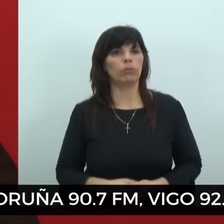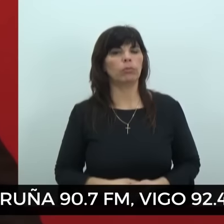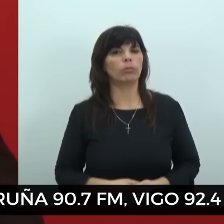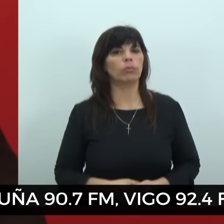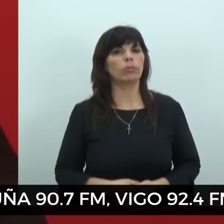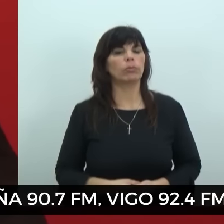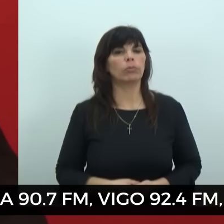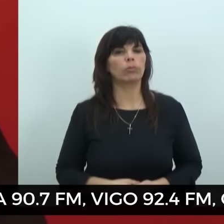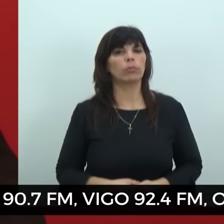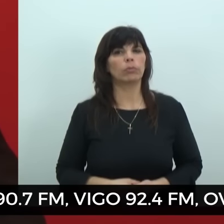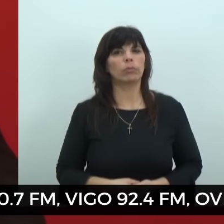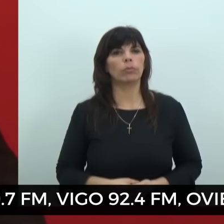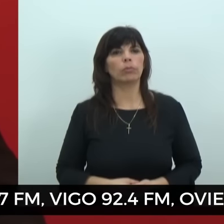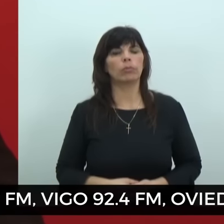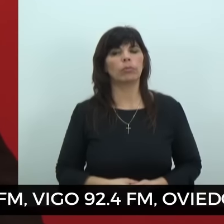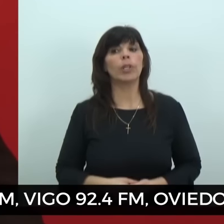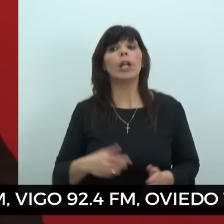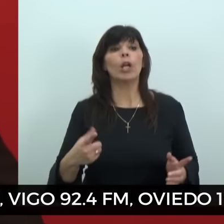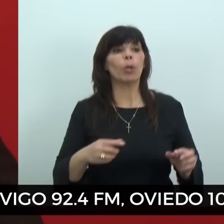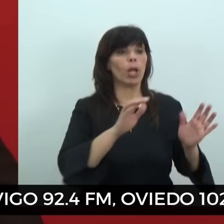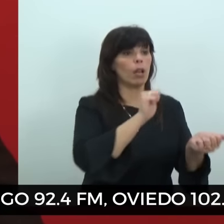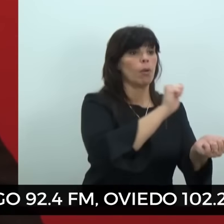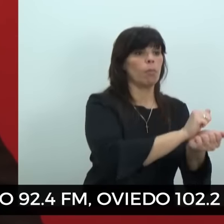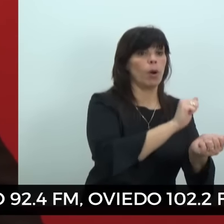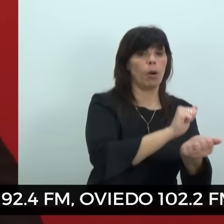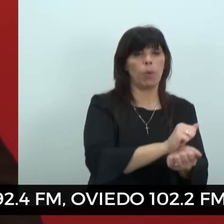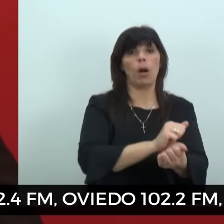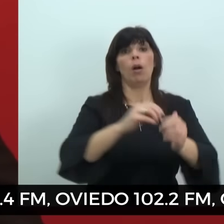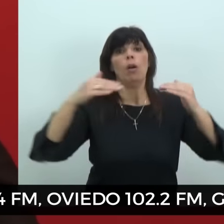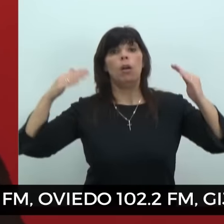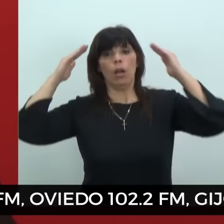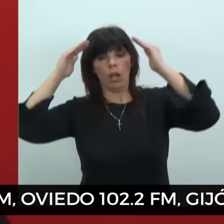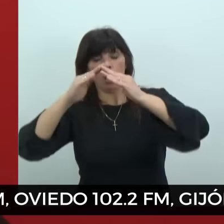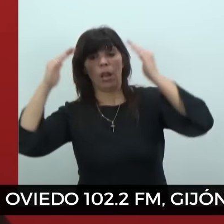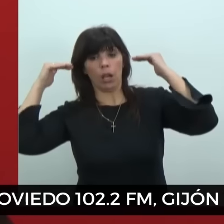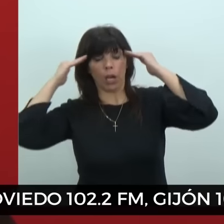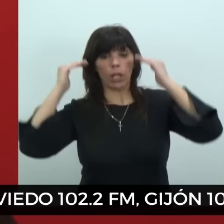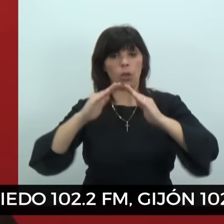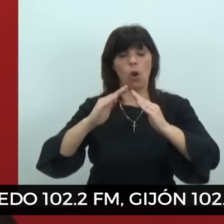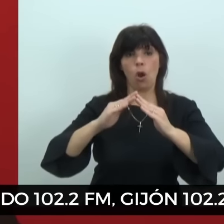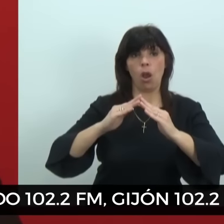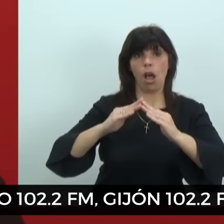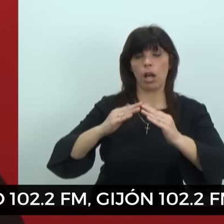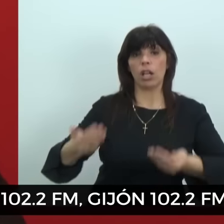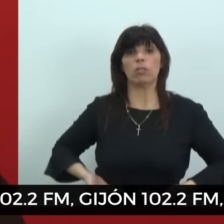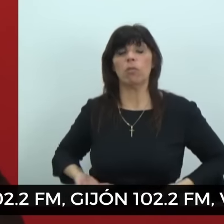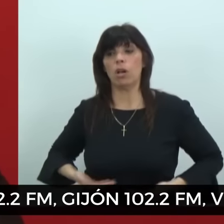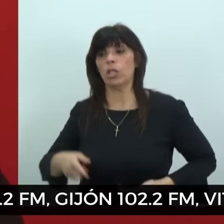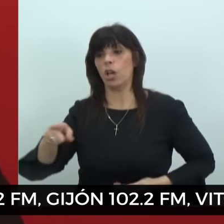que él cumplió su propósito. Por eso la palabra